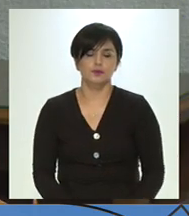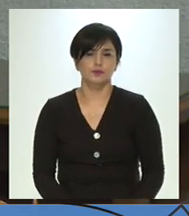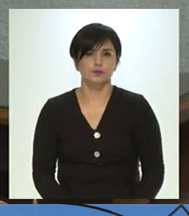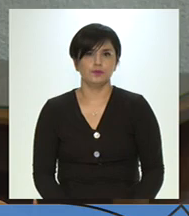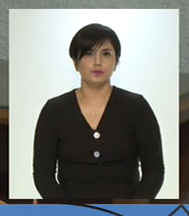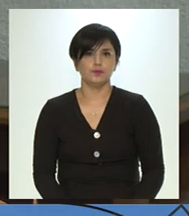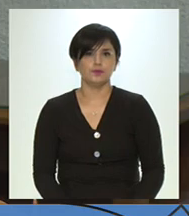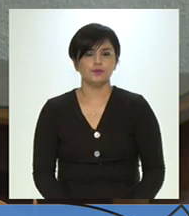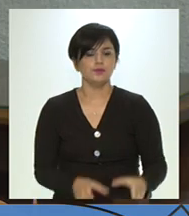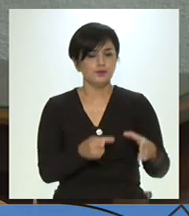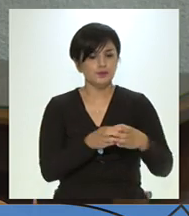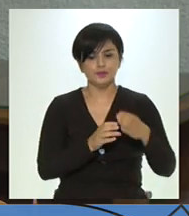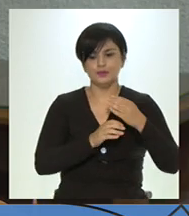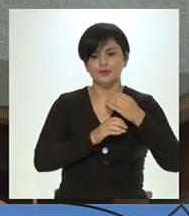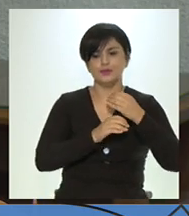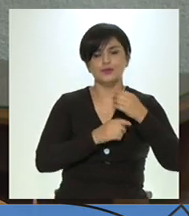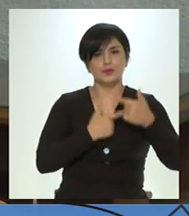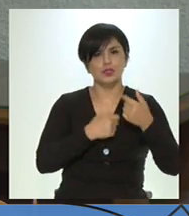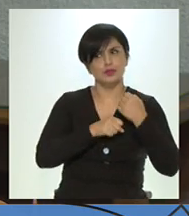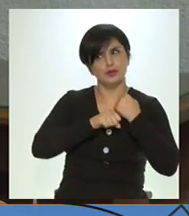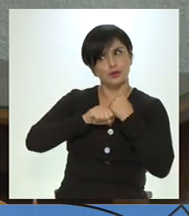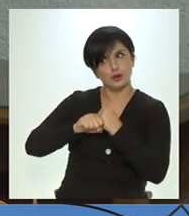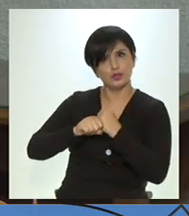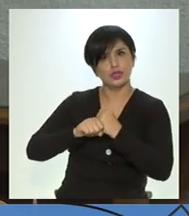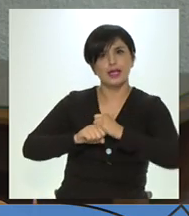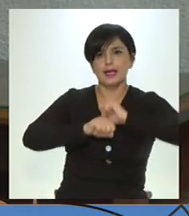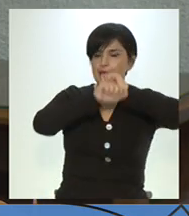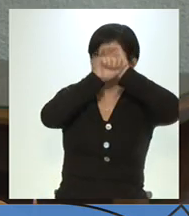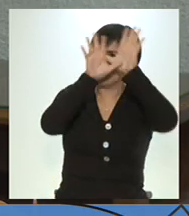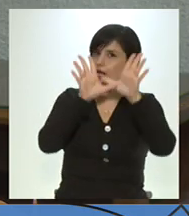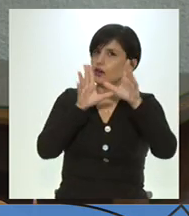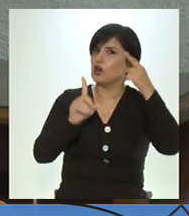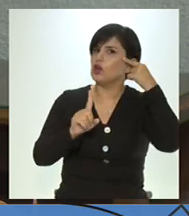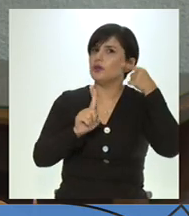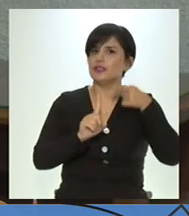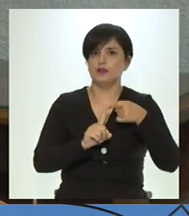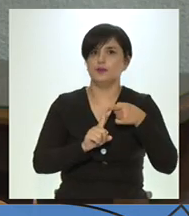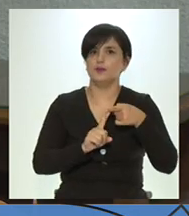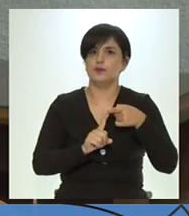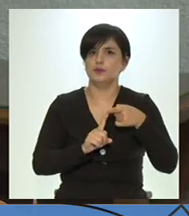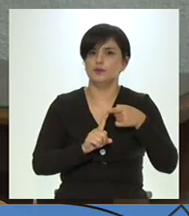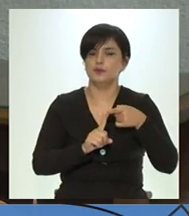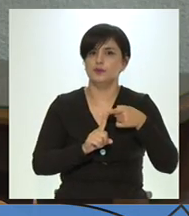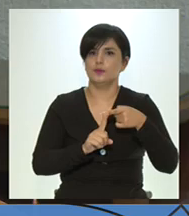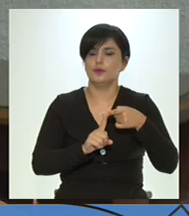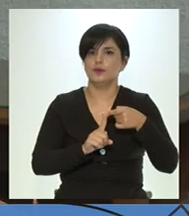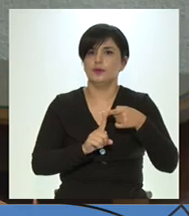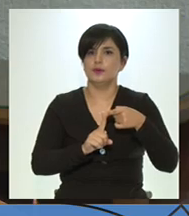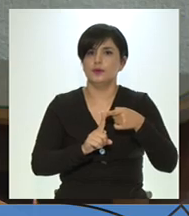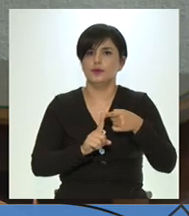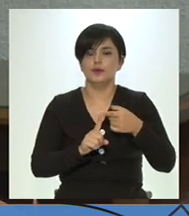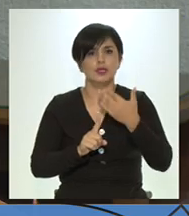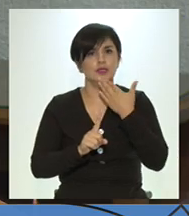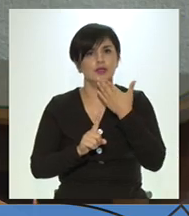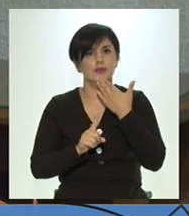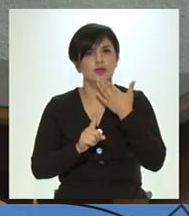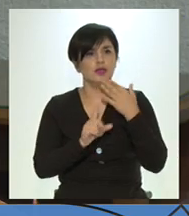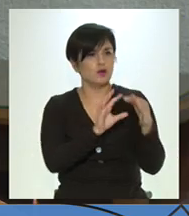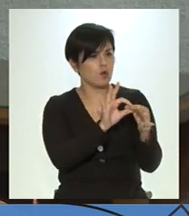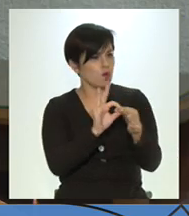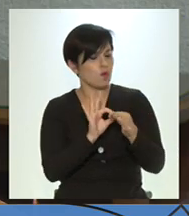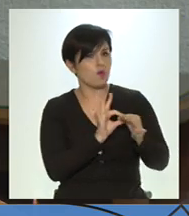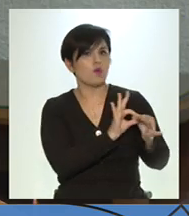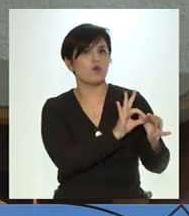oposición clara en los propósitos que les son comunes y al mismo tiempo fe realmente unida